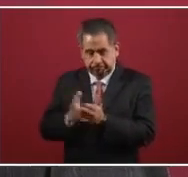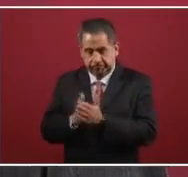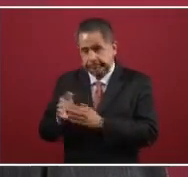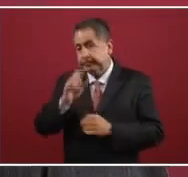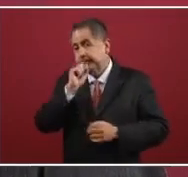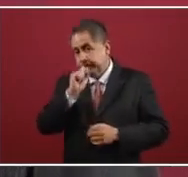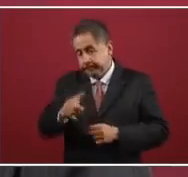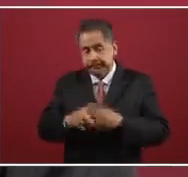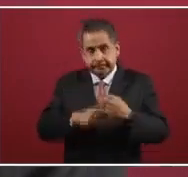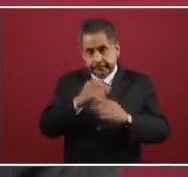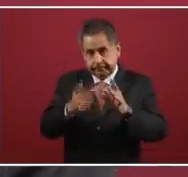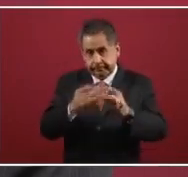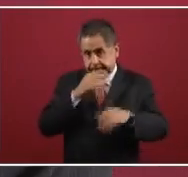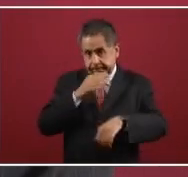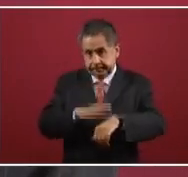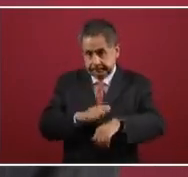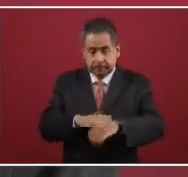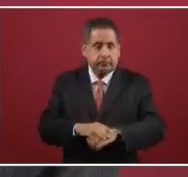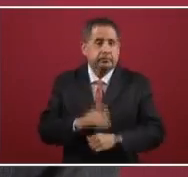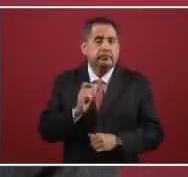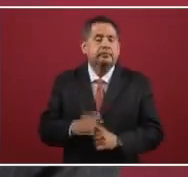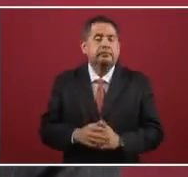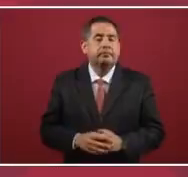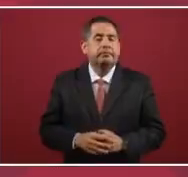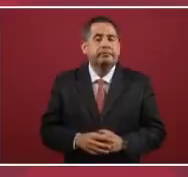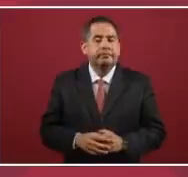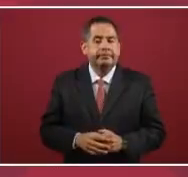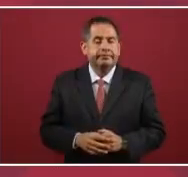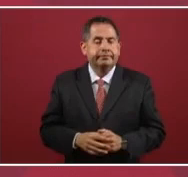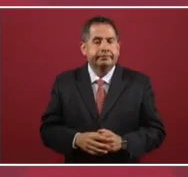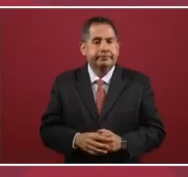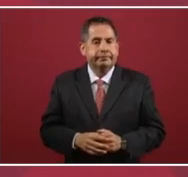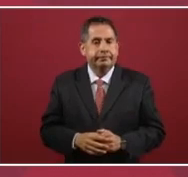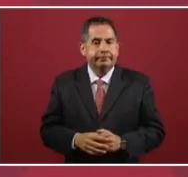también les vamos a